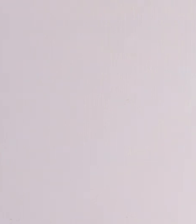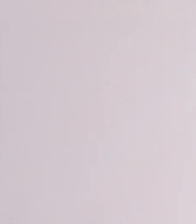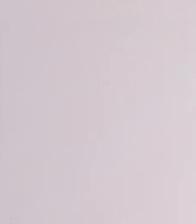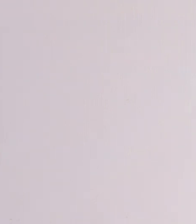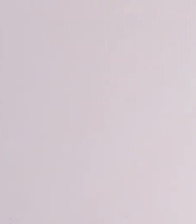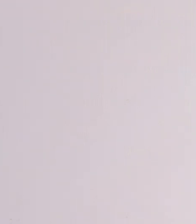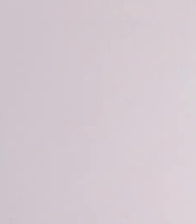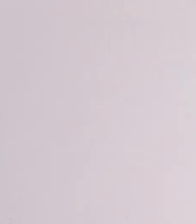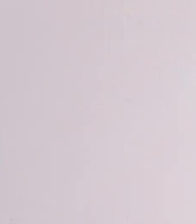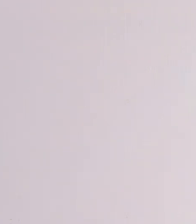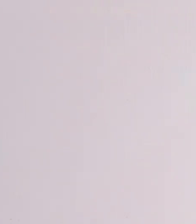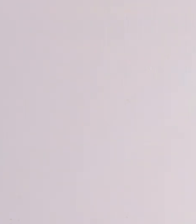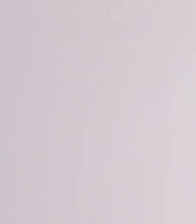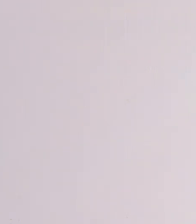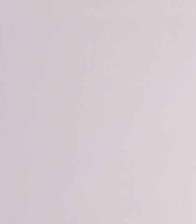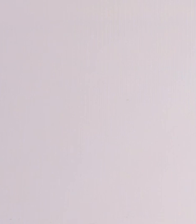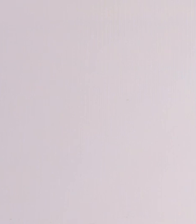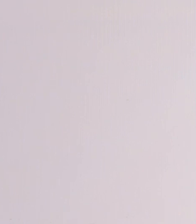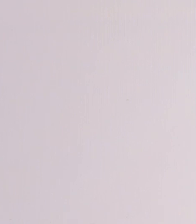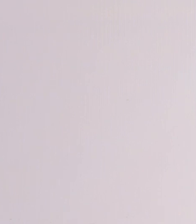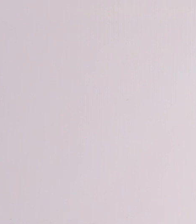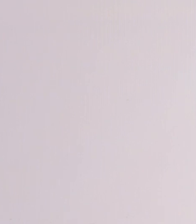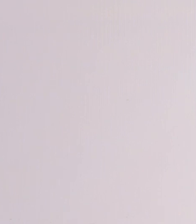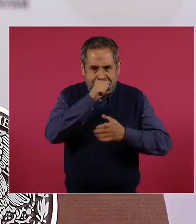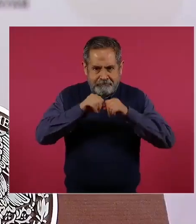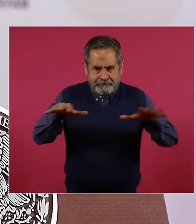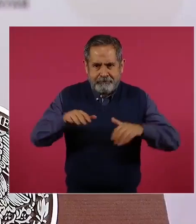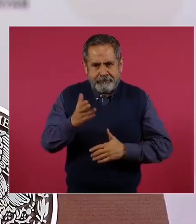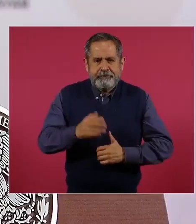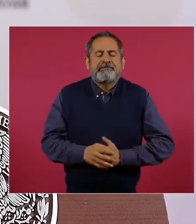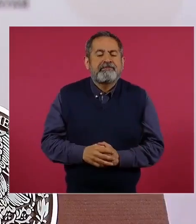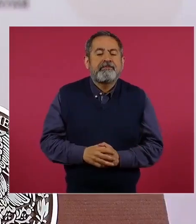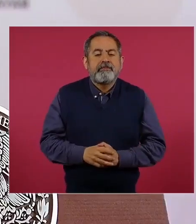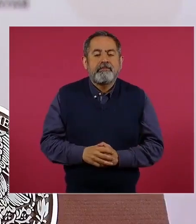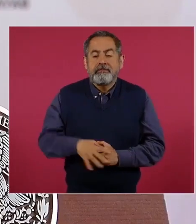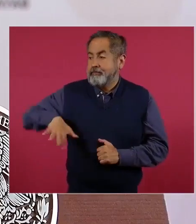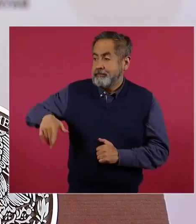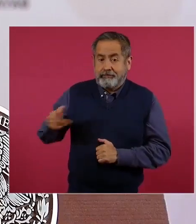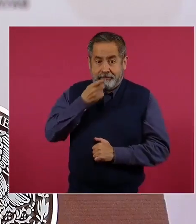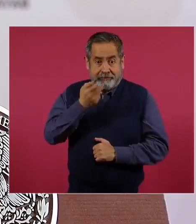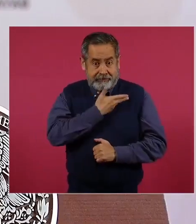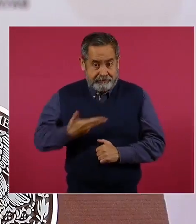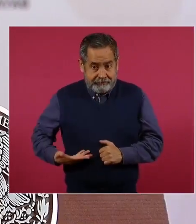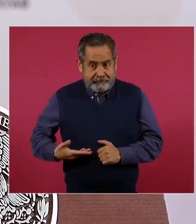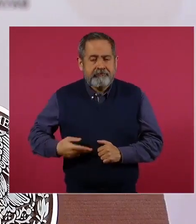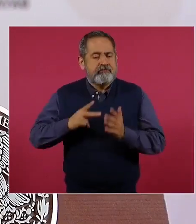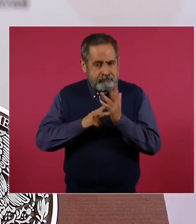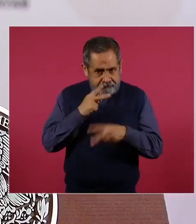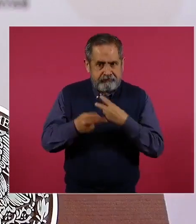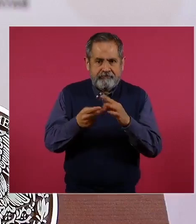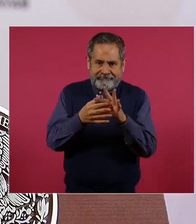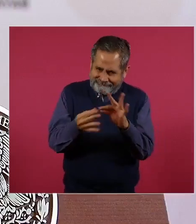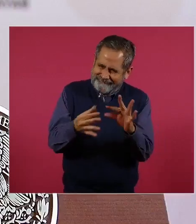de la votación de los partidos políticos, no de las coaliciones. Como bien señalaba el presidente, vamos a reiterar